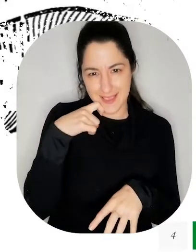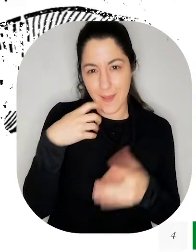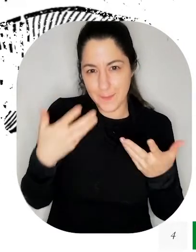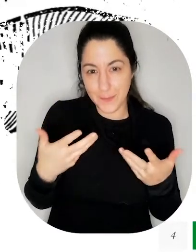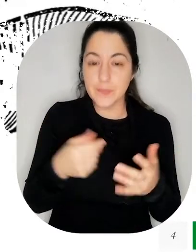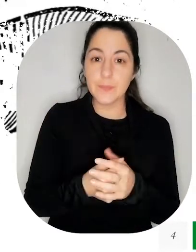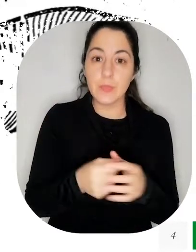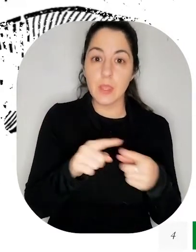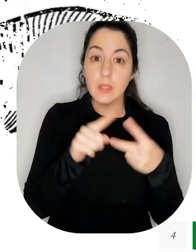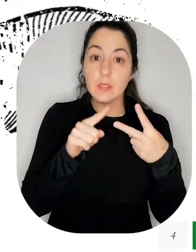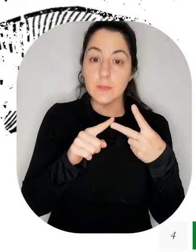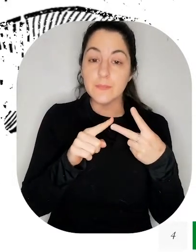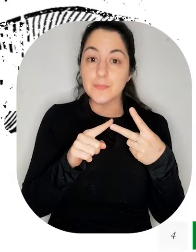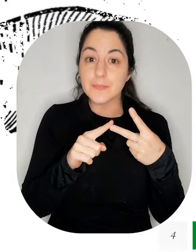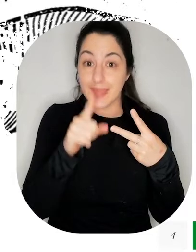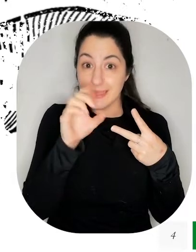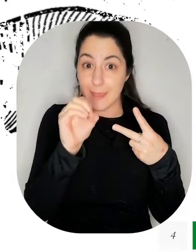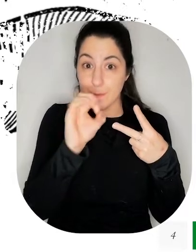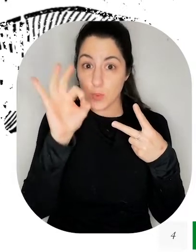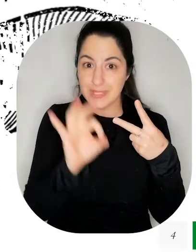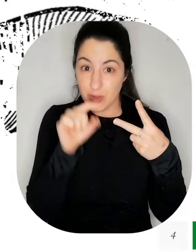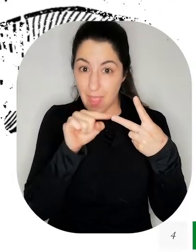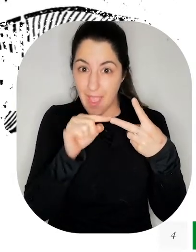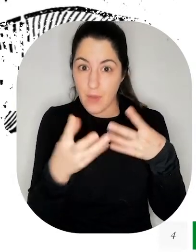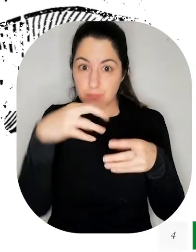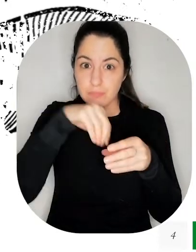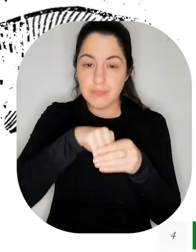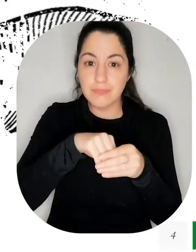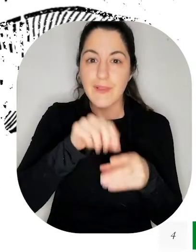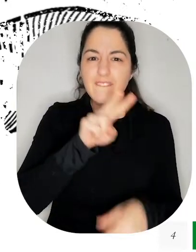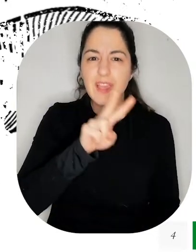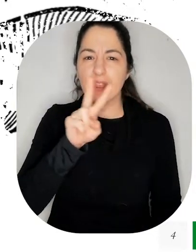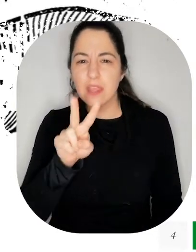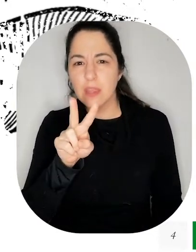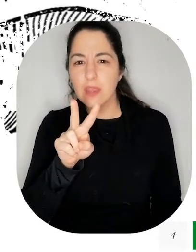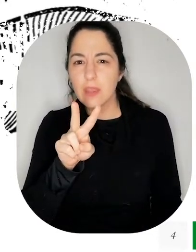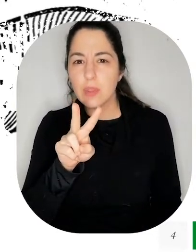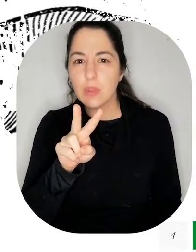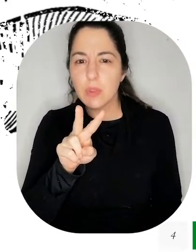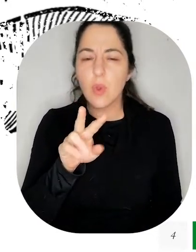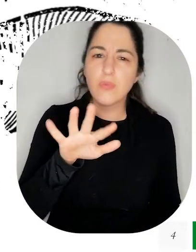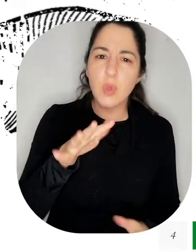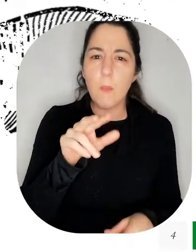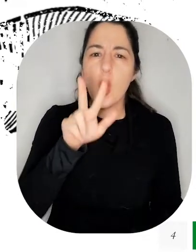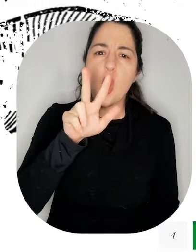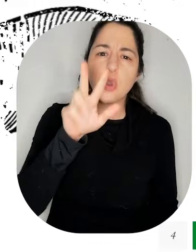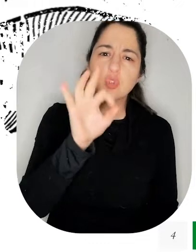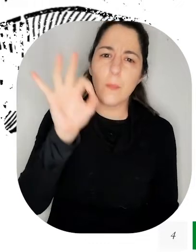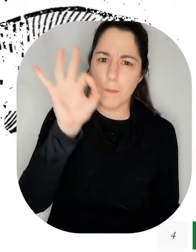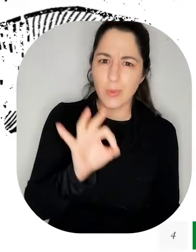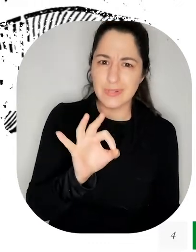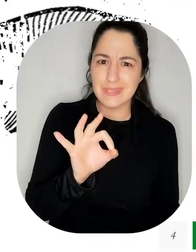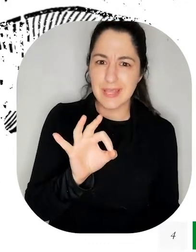materia seca si ya está deshidratado. Y tiene un contenido de lípidos que es bastante variable, entre